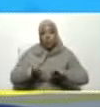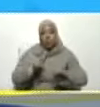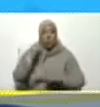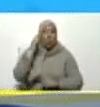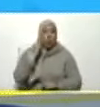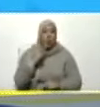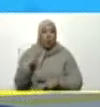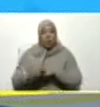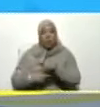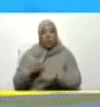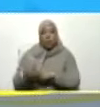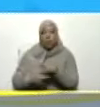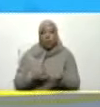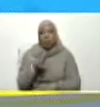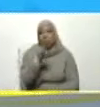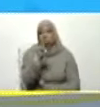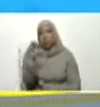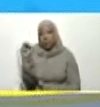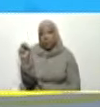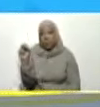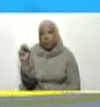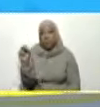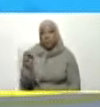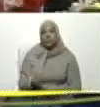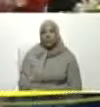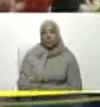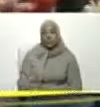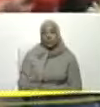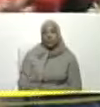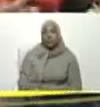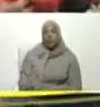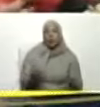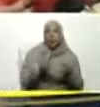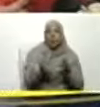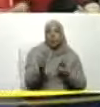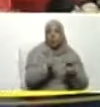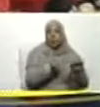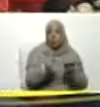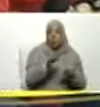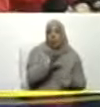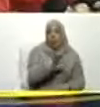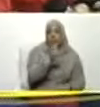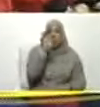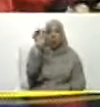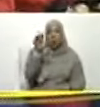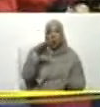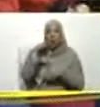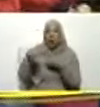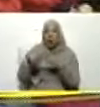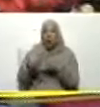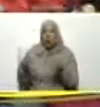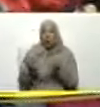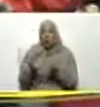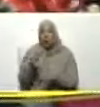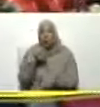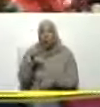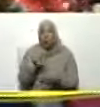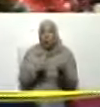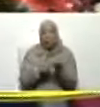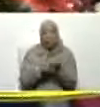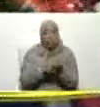Bolivariano Revolucionario 200. Al Movimiento Quinta República, al Polo Patriótico.